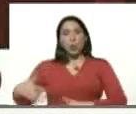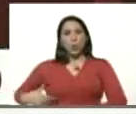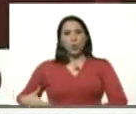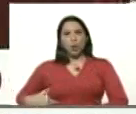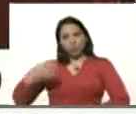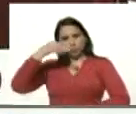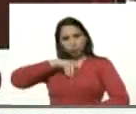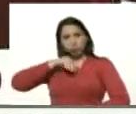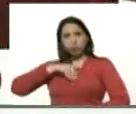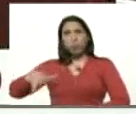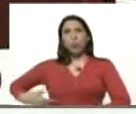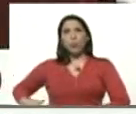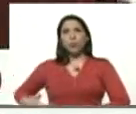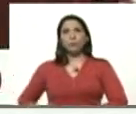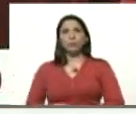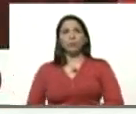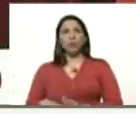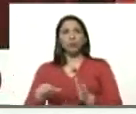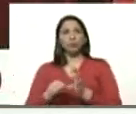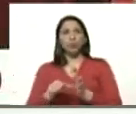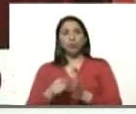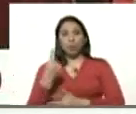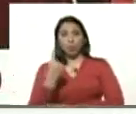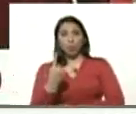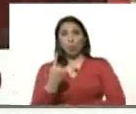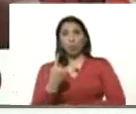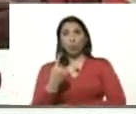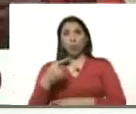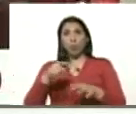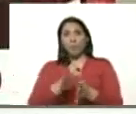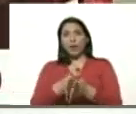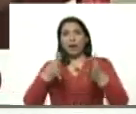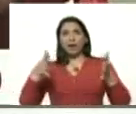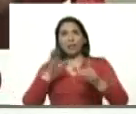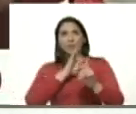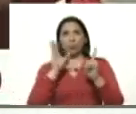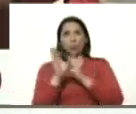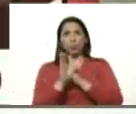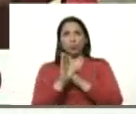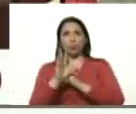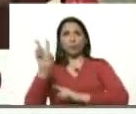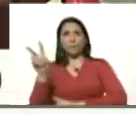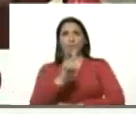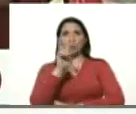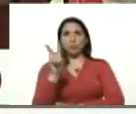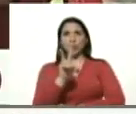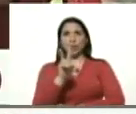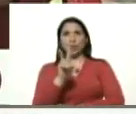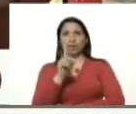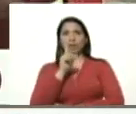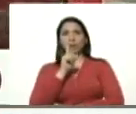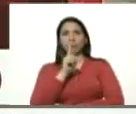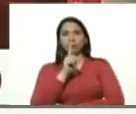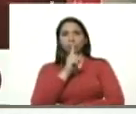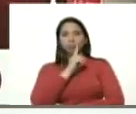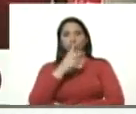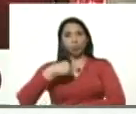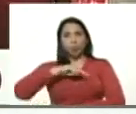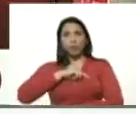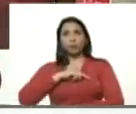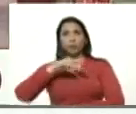humorismo, donde uno de los mayores cultores en Venezuela es nuestro Aquiles